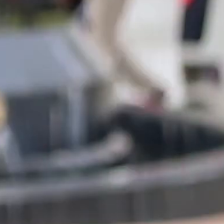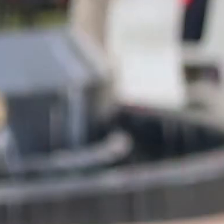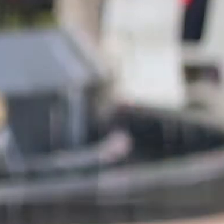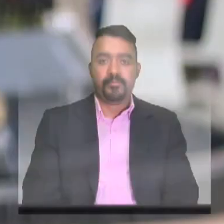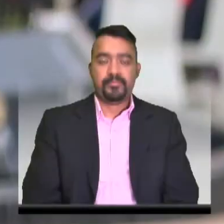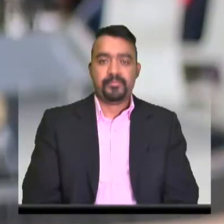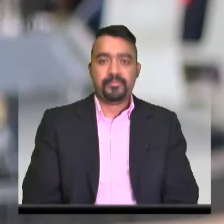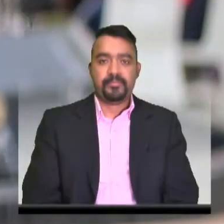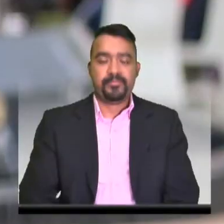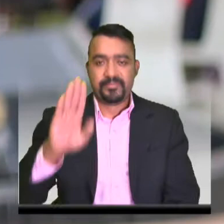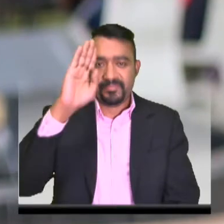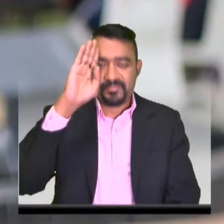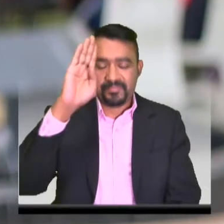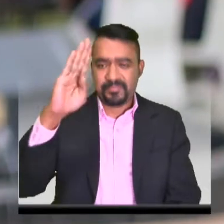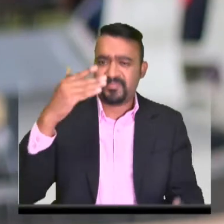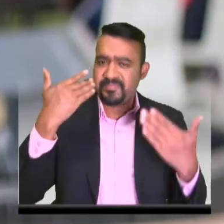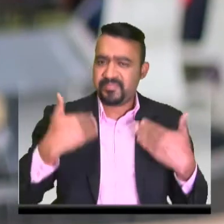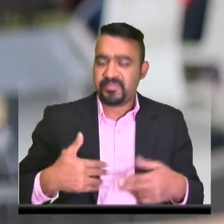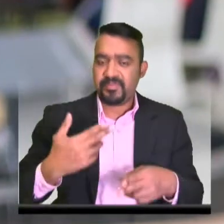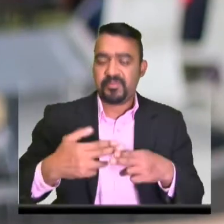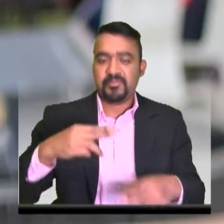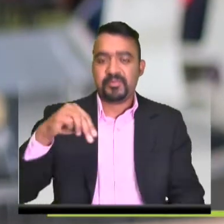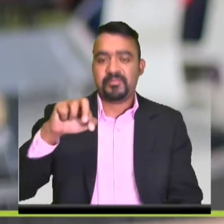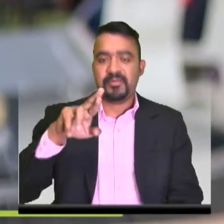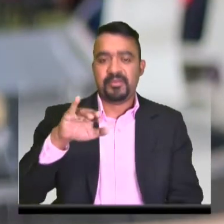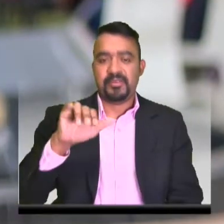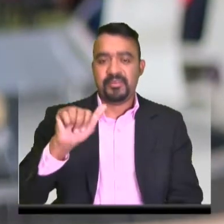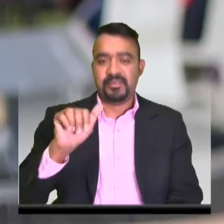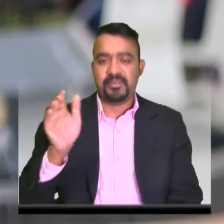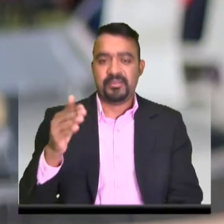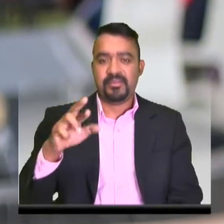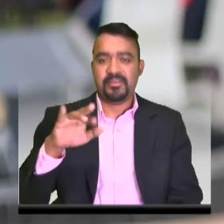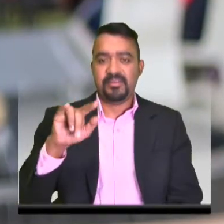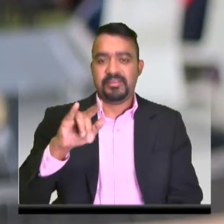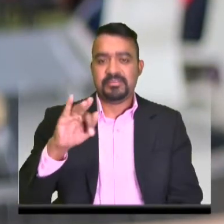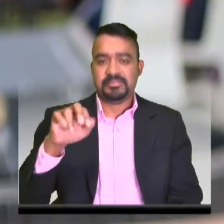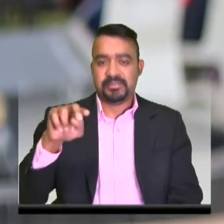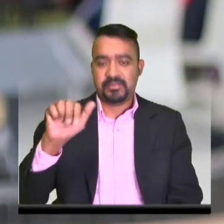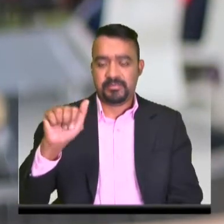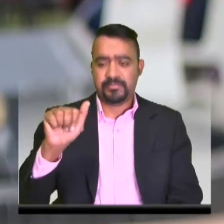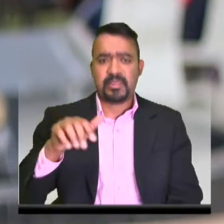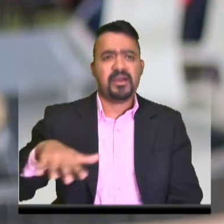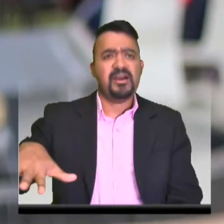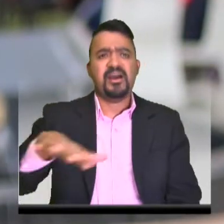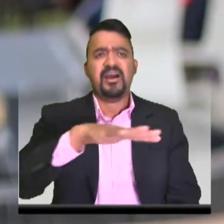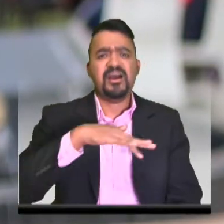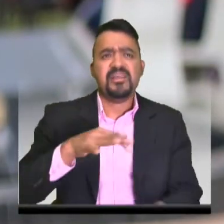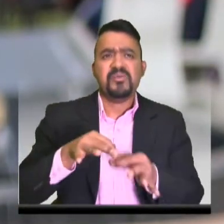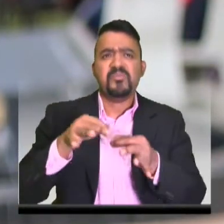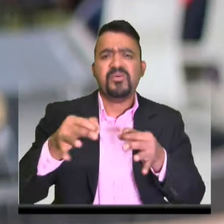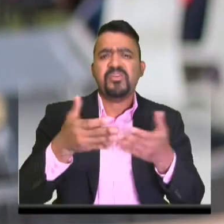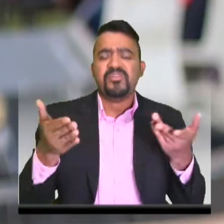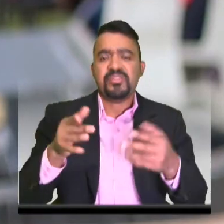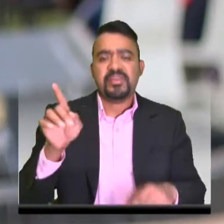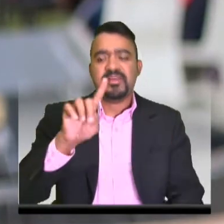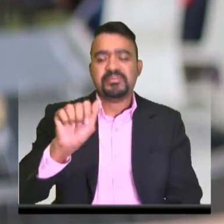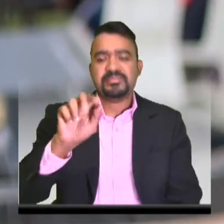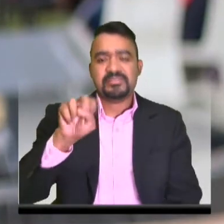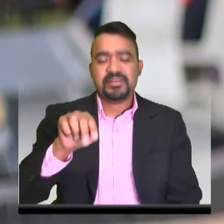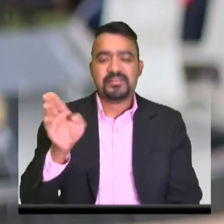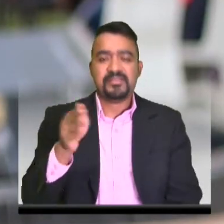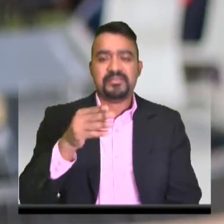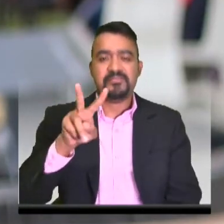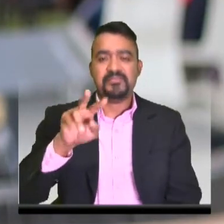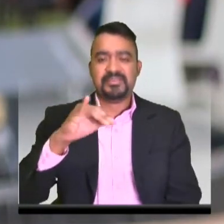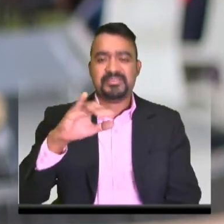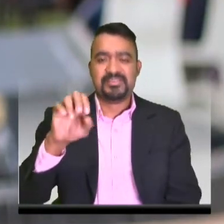Hola, ¿qué tal? Soy María Cristina Roa y es un gusto saludarlos desde el municipio de San Vicente en una nueva entrega de Cornare Más Cerca de Ti, conectados por